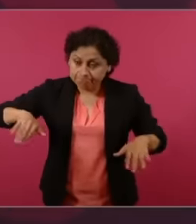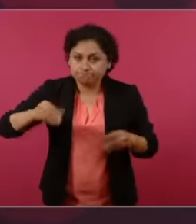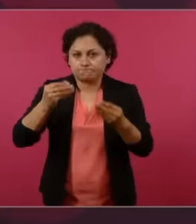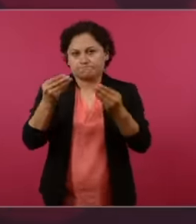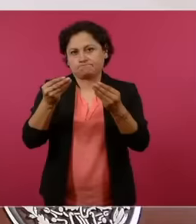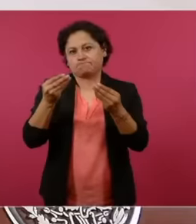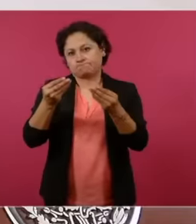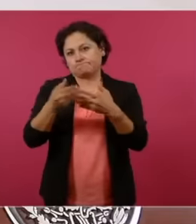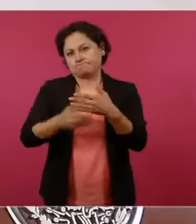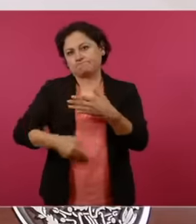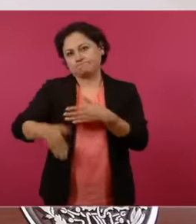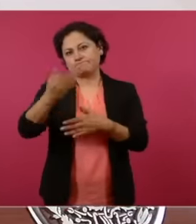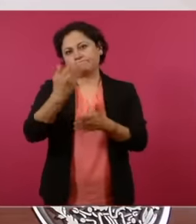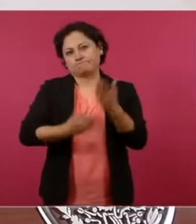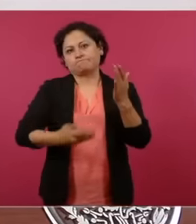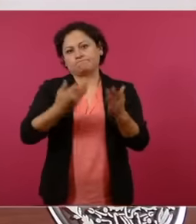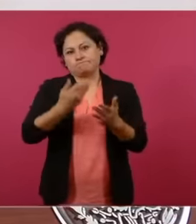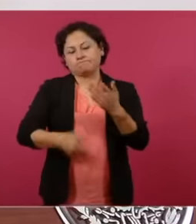Se han